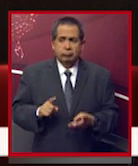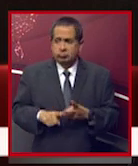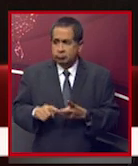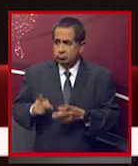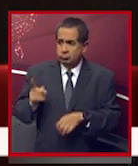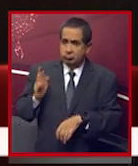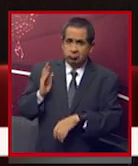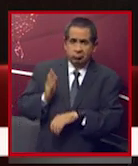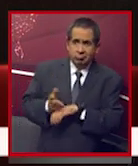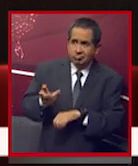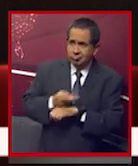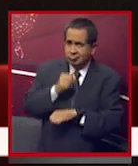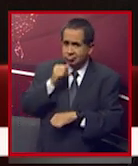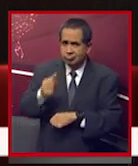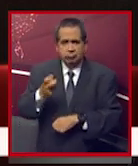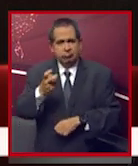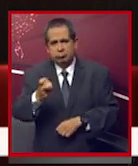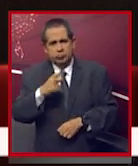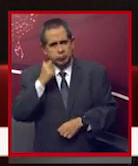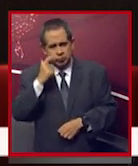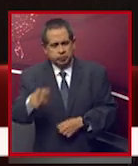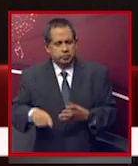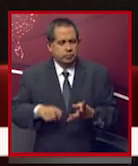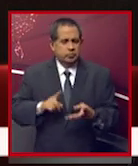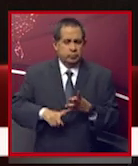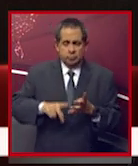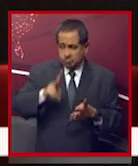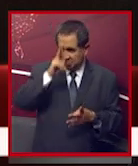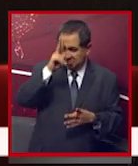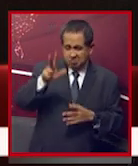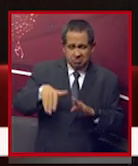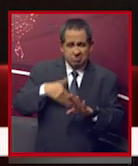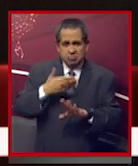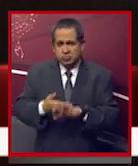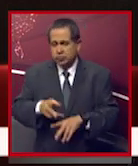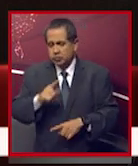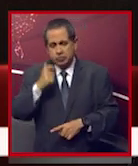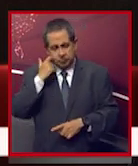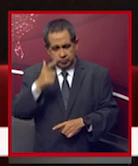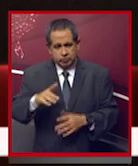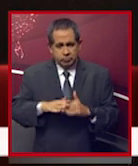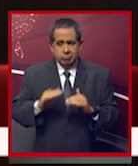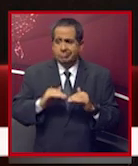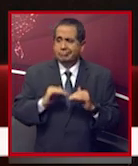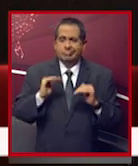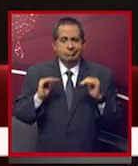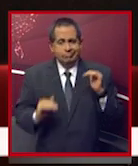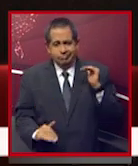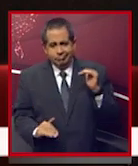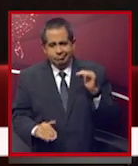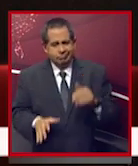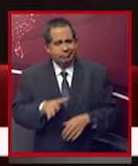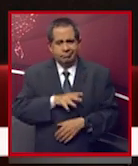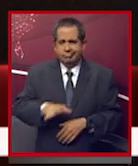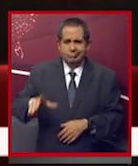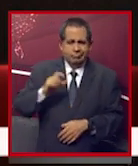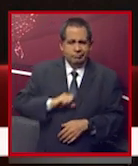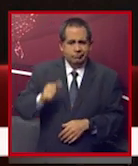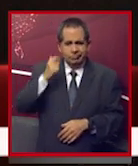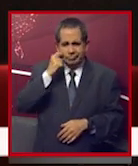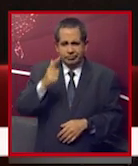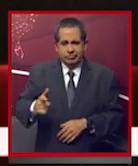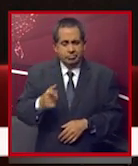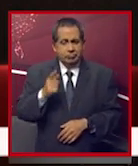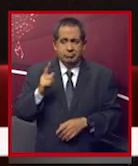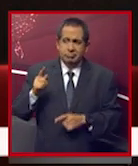impunidad, un rechazo a la violencia y un rechazo a la desigualdad, la herencia que